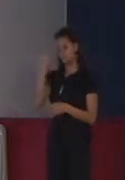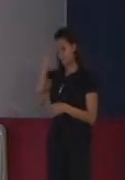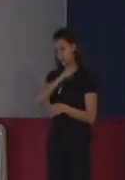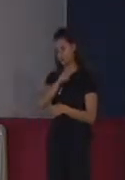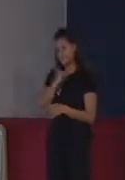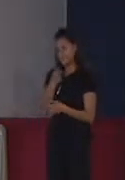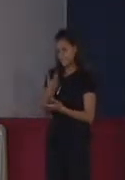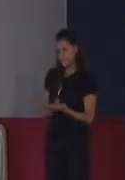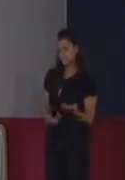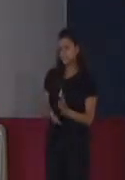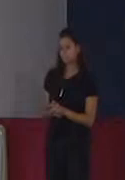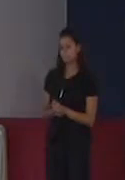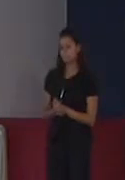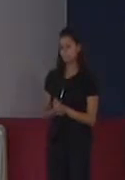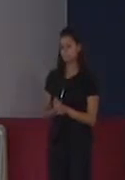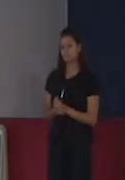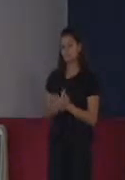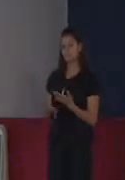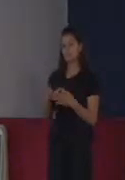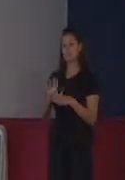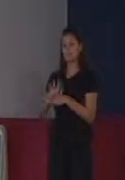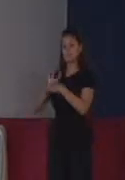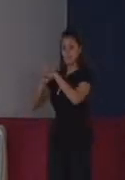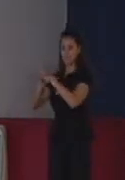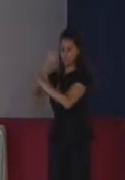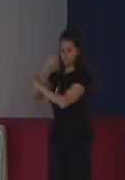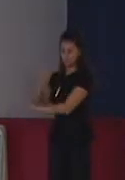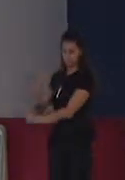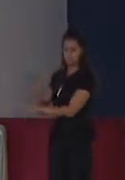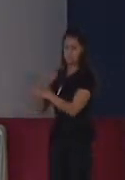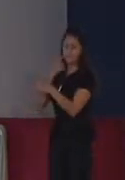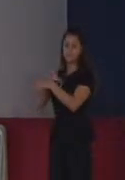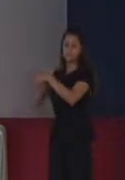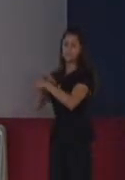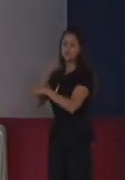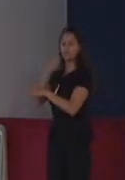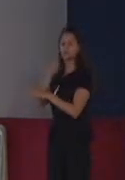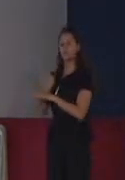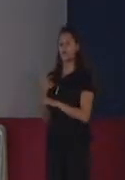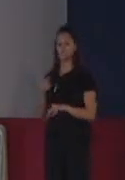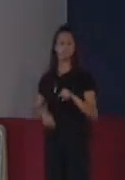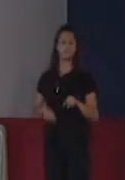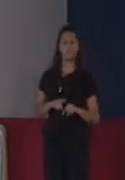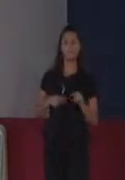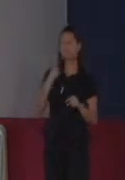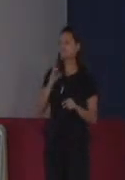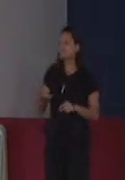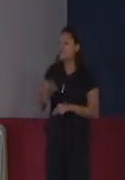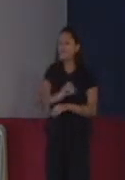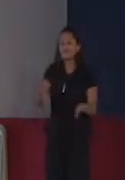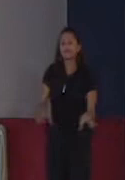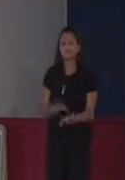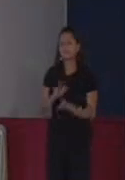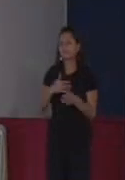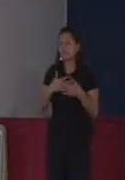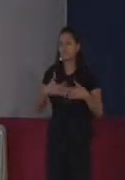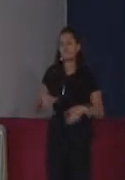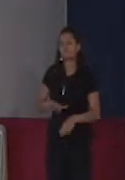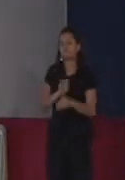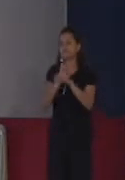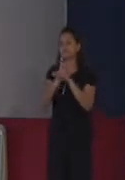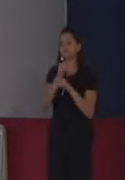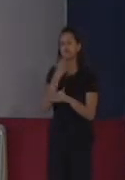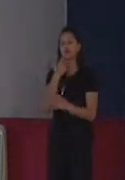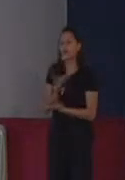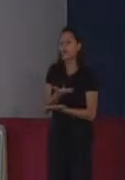qué punto los médicos respetuosamente nos han marginado, porque para todas las actividades, hasta para institucionalmente, deciden